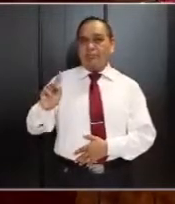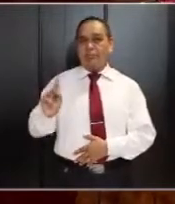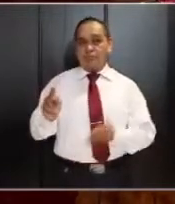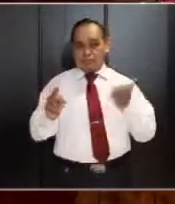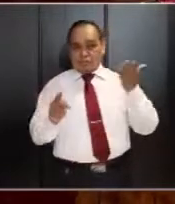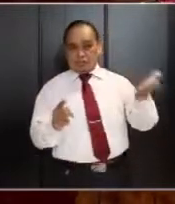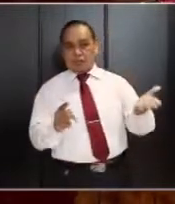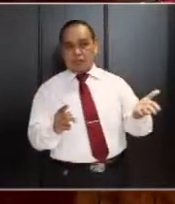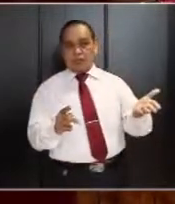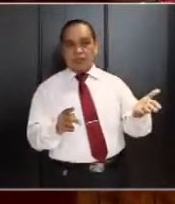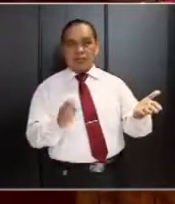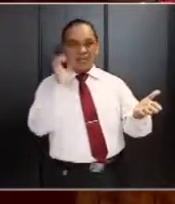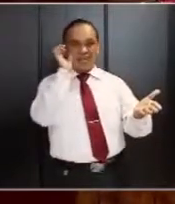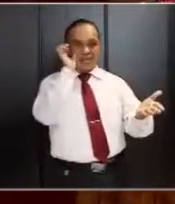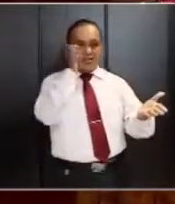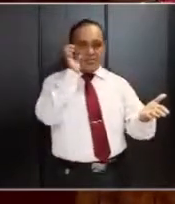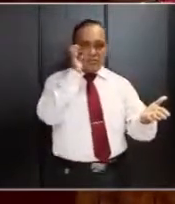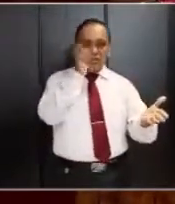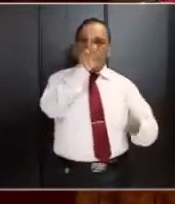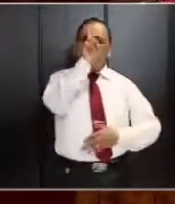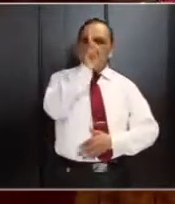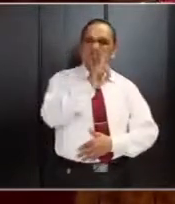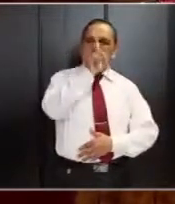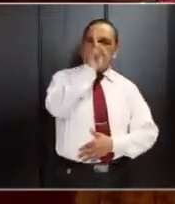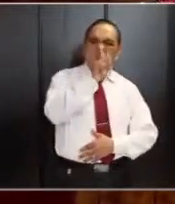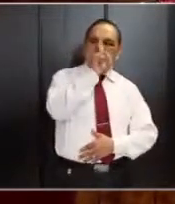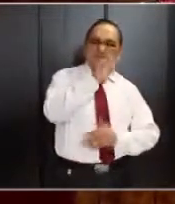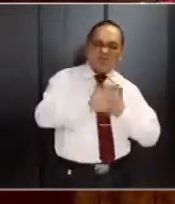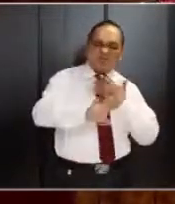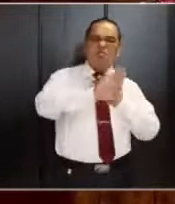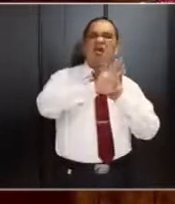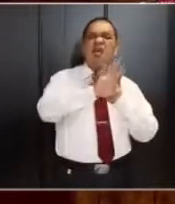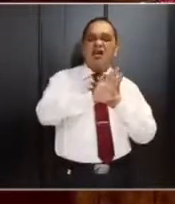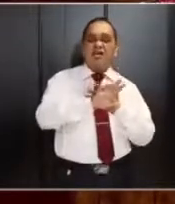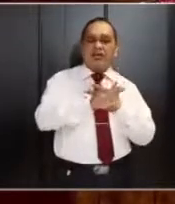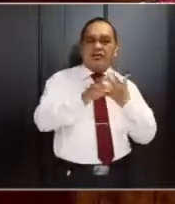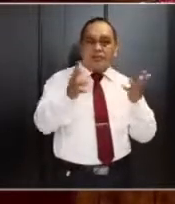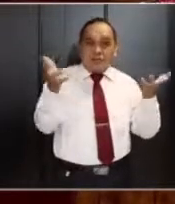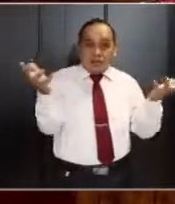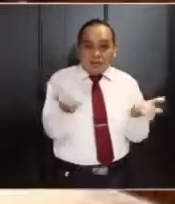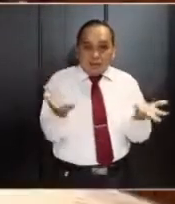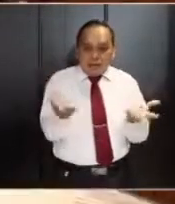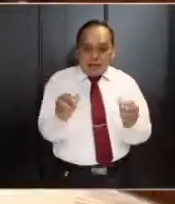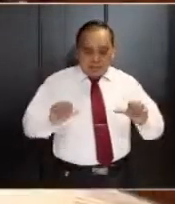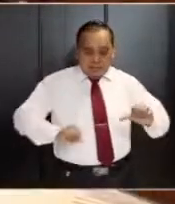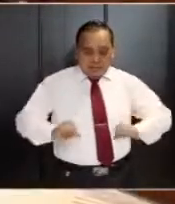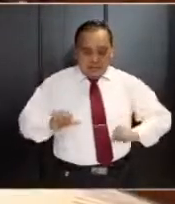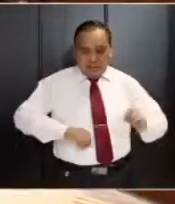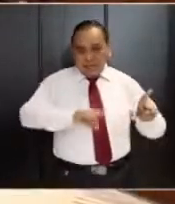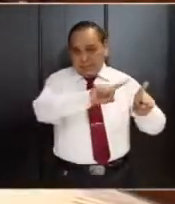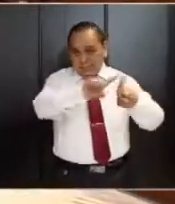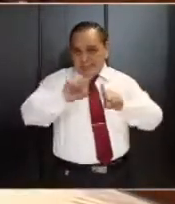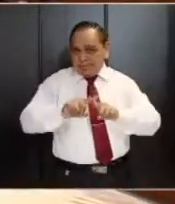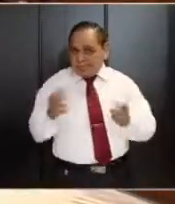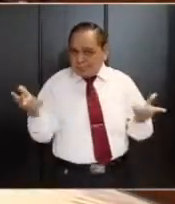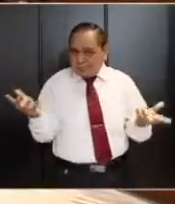sí. ¿No? Miente, se hace la víctima, hace el show, ¿no? Ese es el... Sí, y por eso precisamente una aclaración que